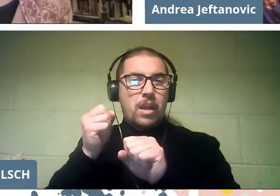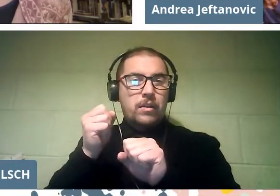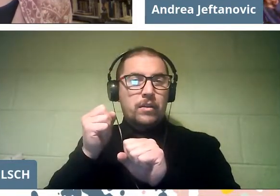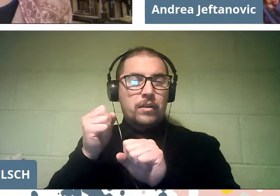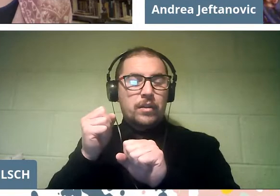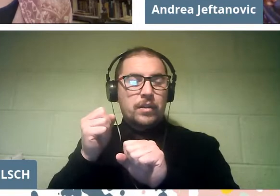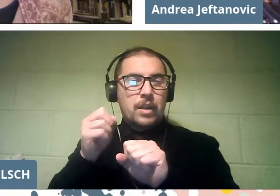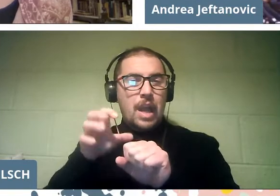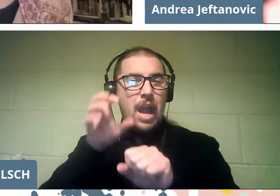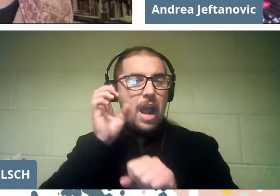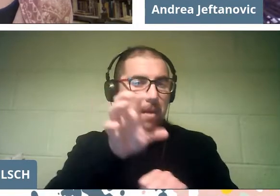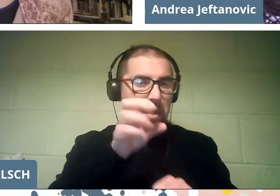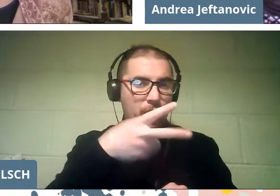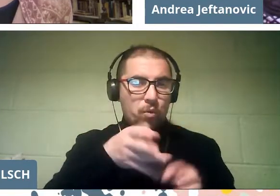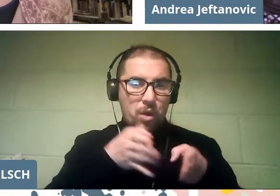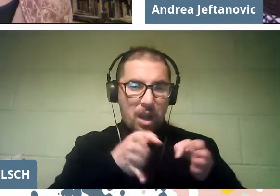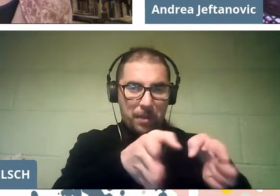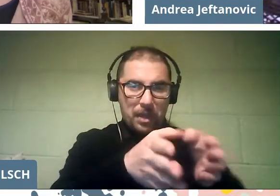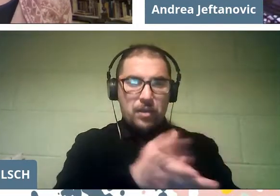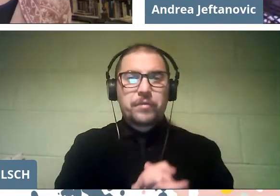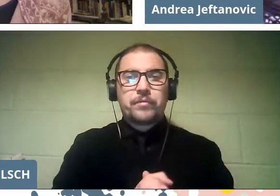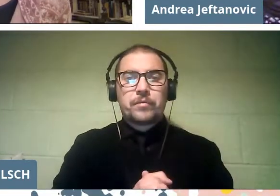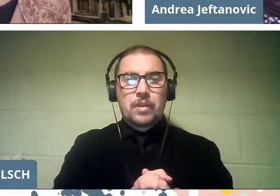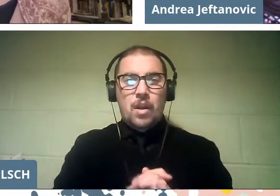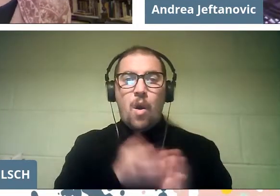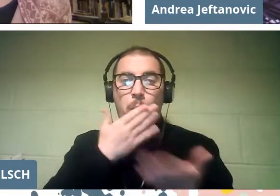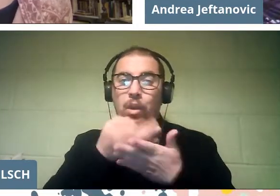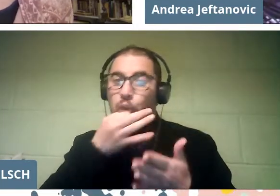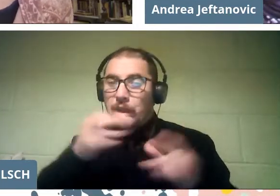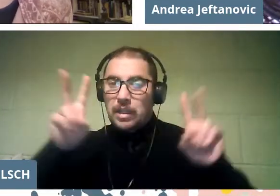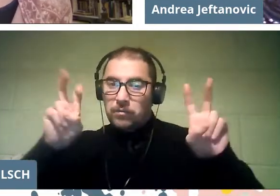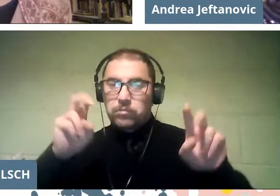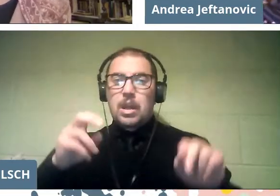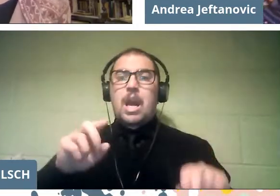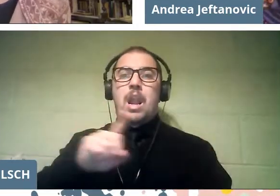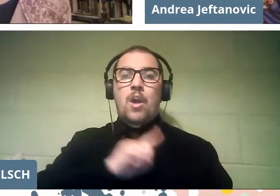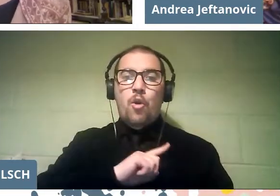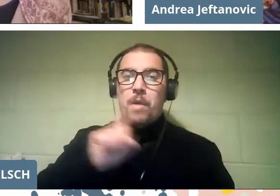bien la verdad, pero la que todos conocemos, la culpa, verdad, no era mía,